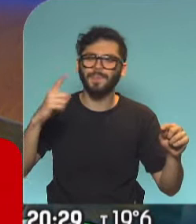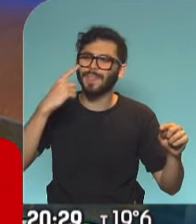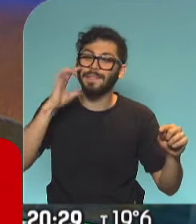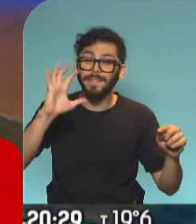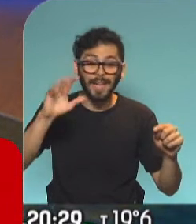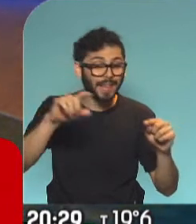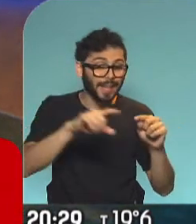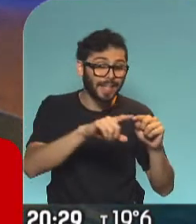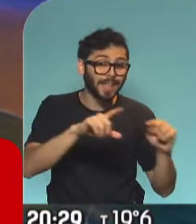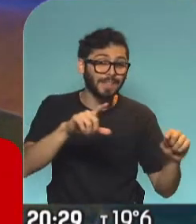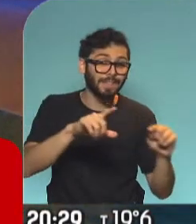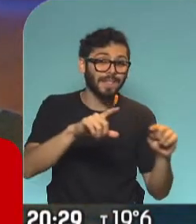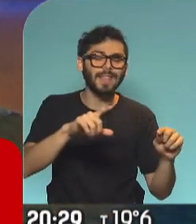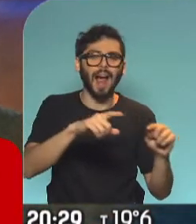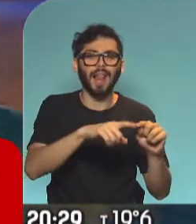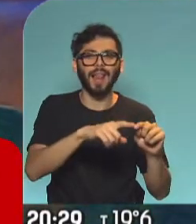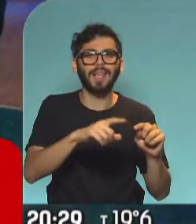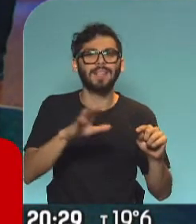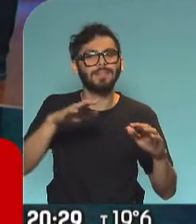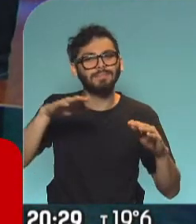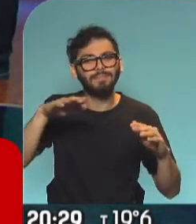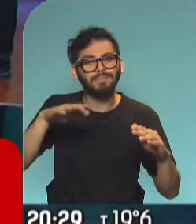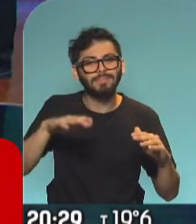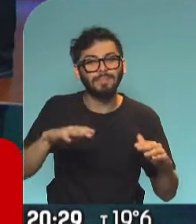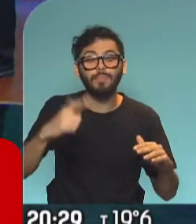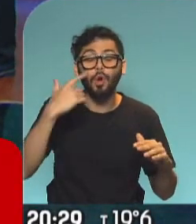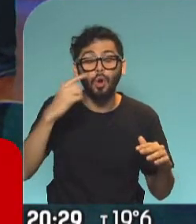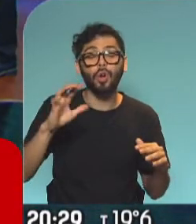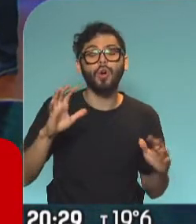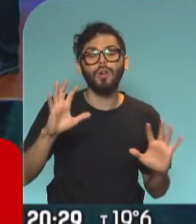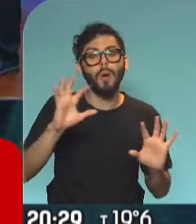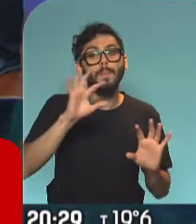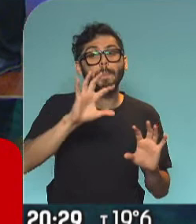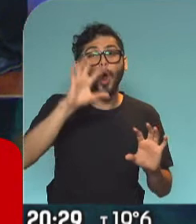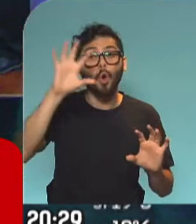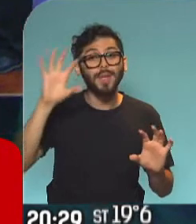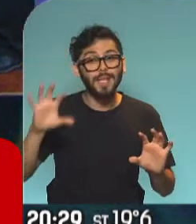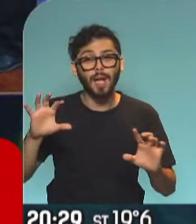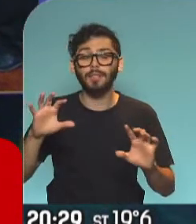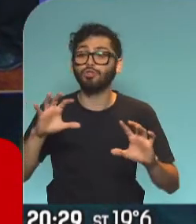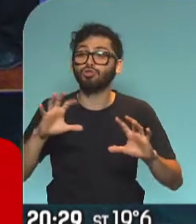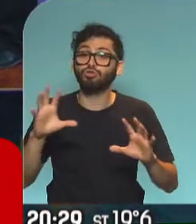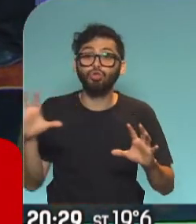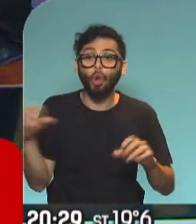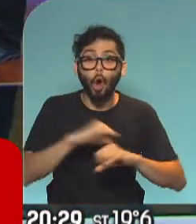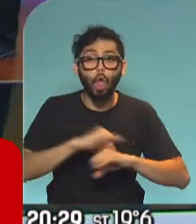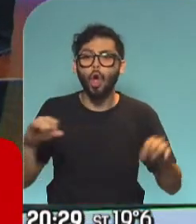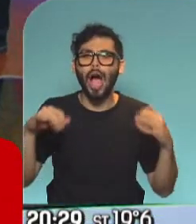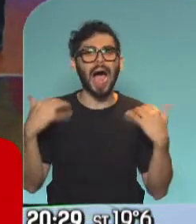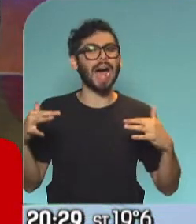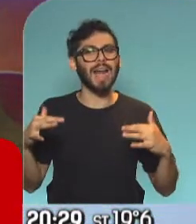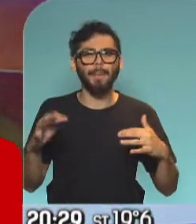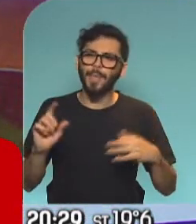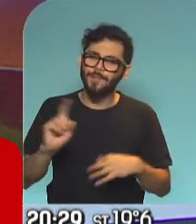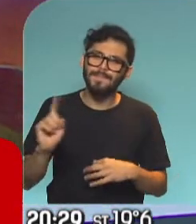que estas últimas semanas también, porque no todas las provincias reportan los casos tan rápidamente,